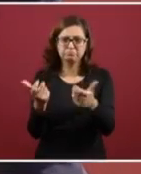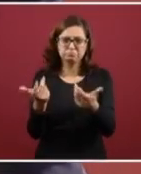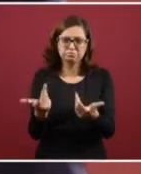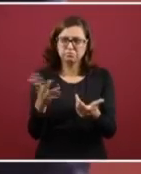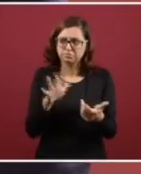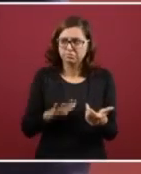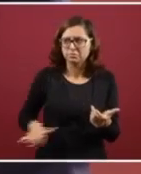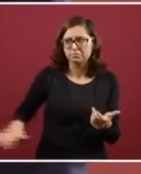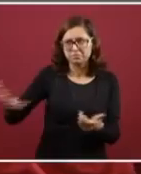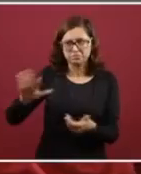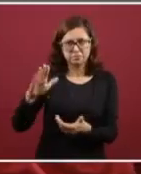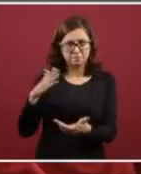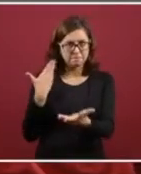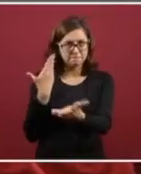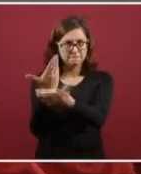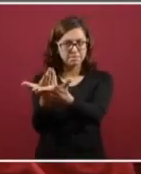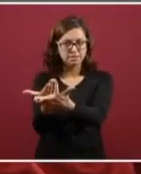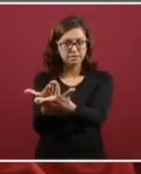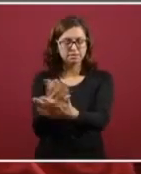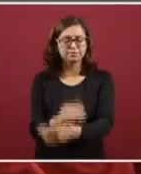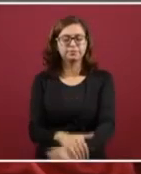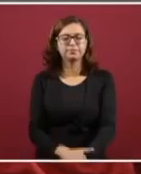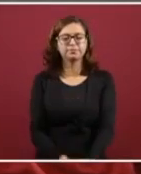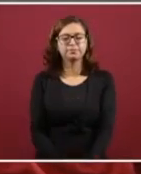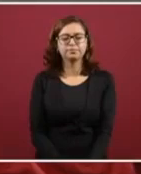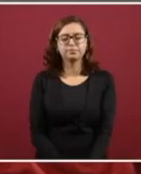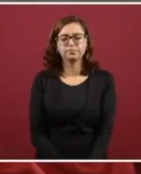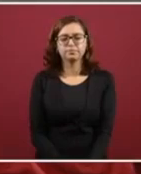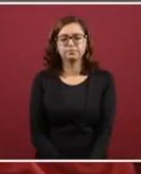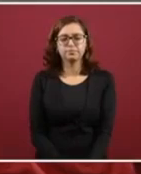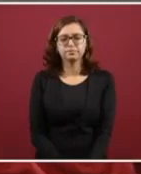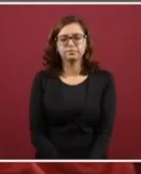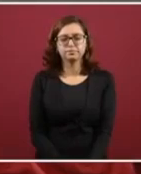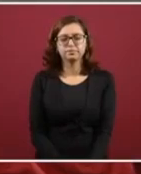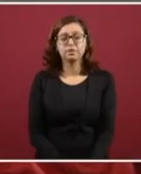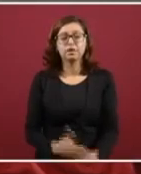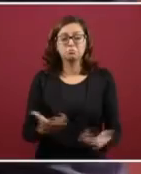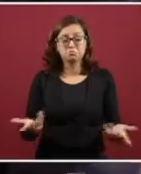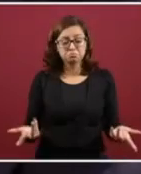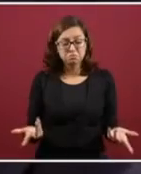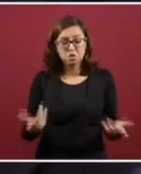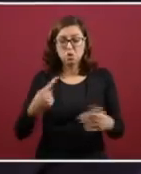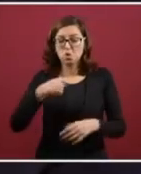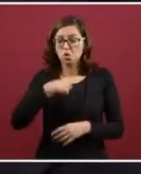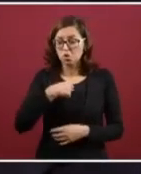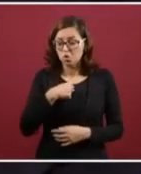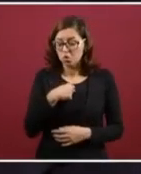de limpiarlo de corrupción. No soy partidario de